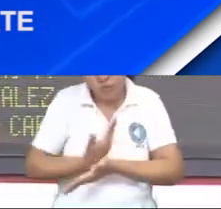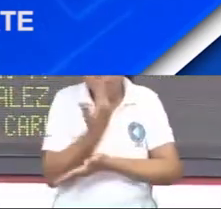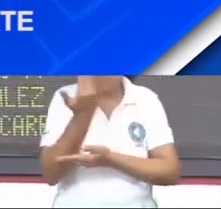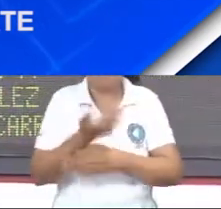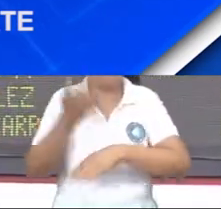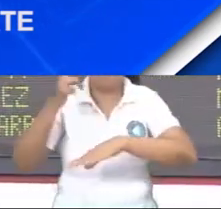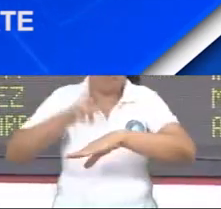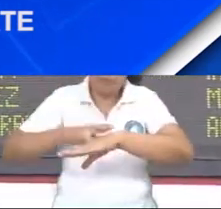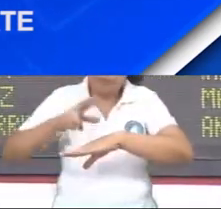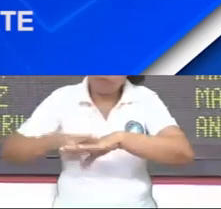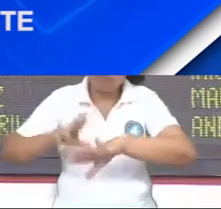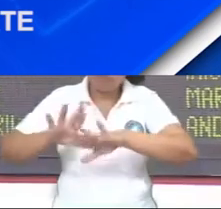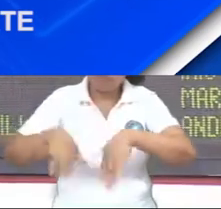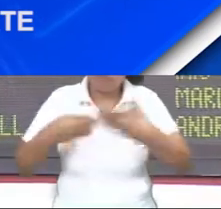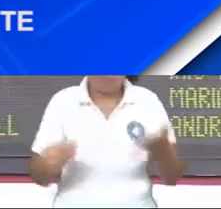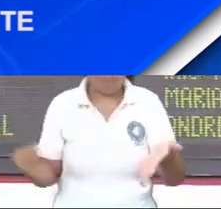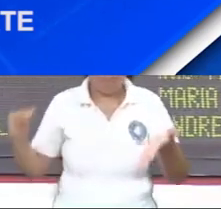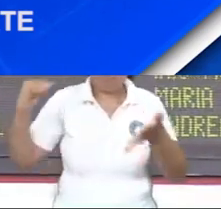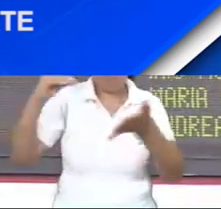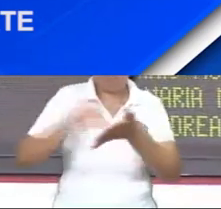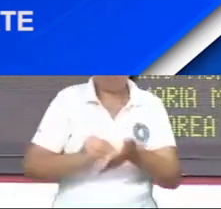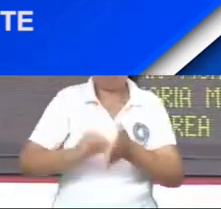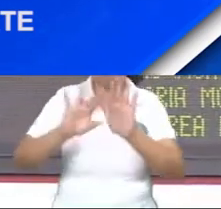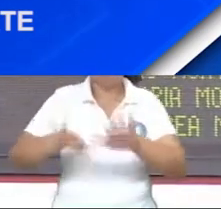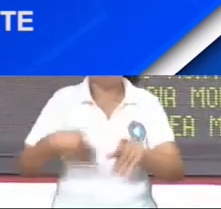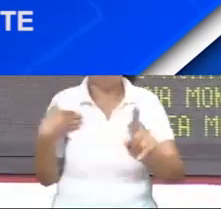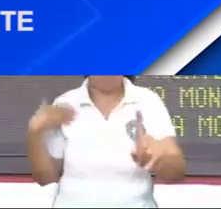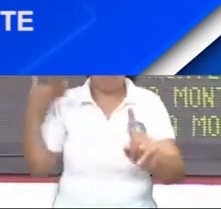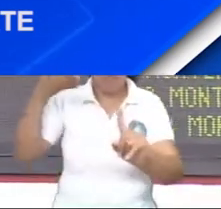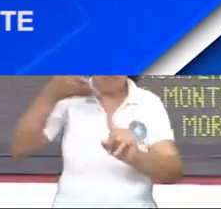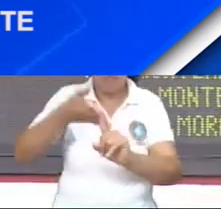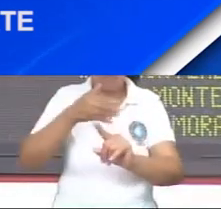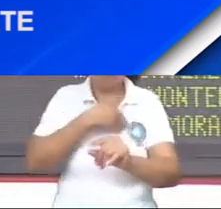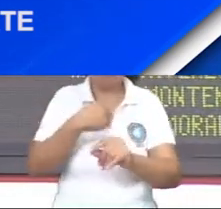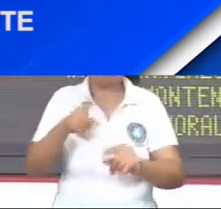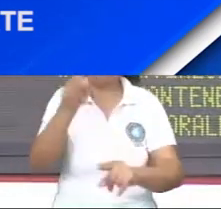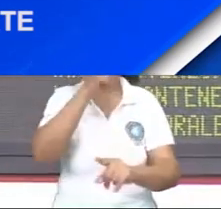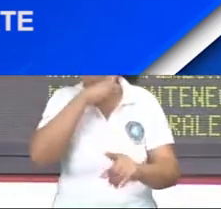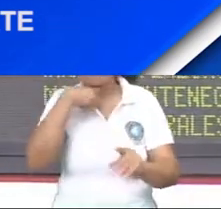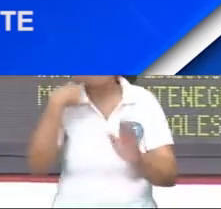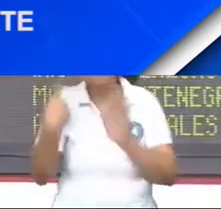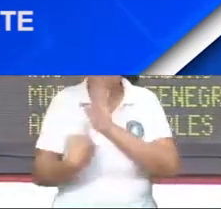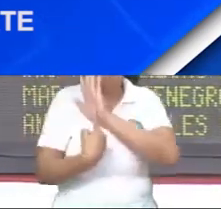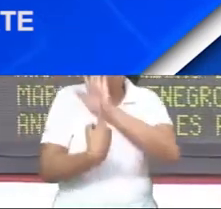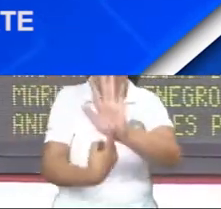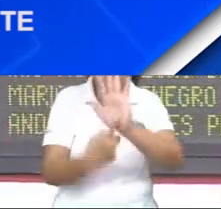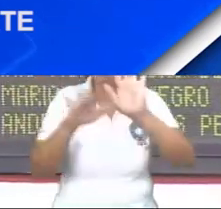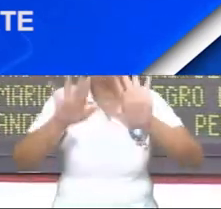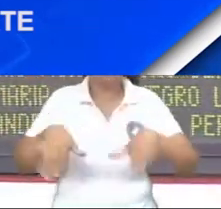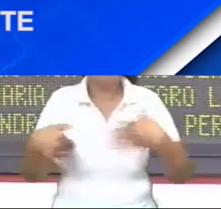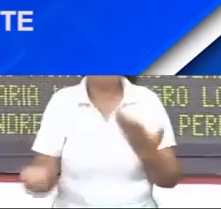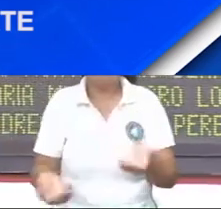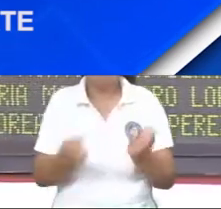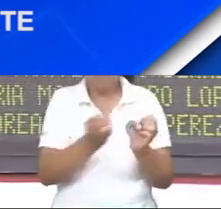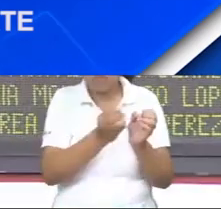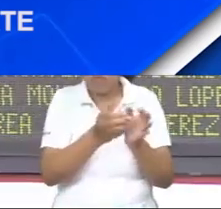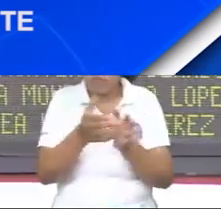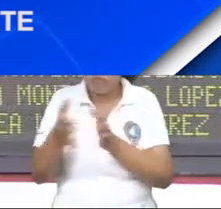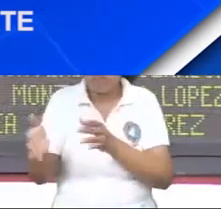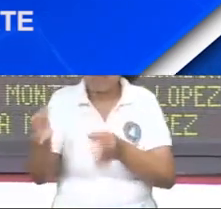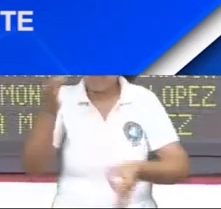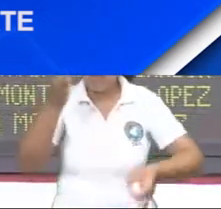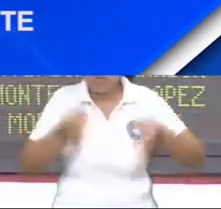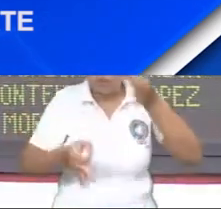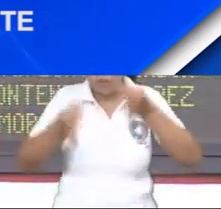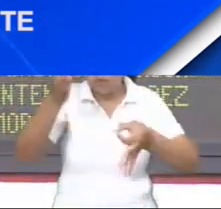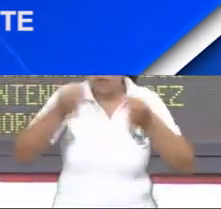ser incorporadas a fin de cumplir con el objetivo de contribuir a la certeza jurídica acerca del ordenamiento